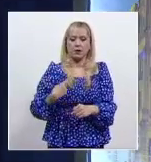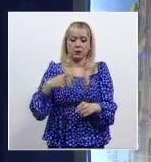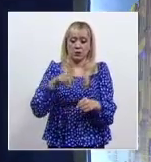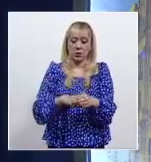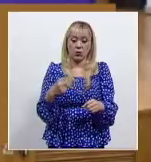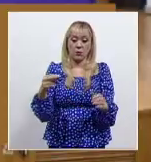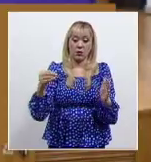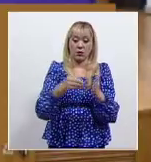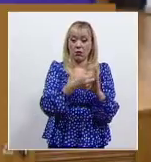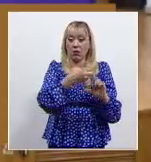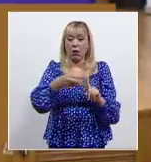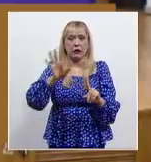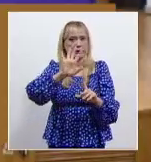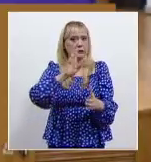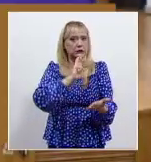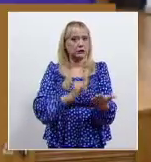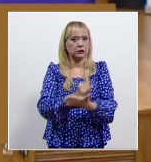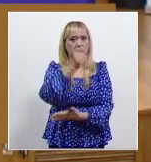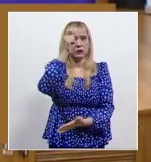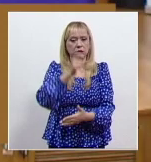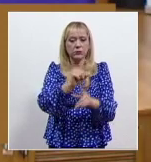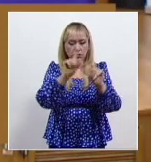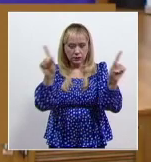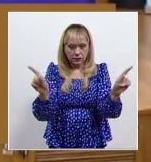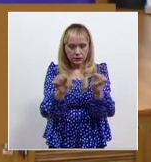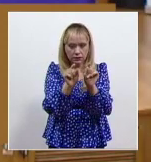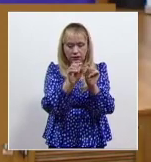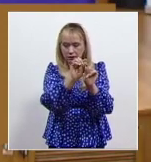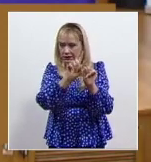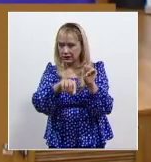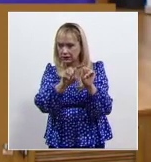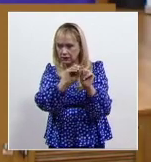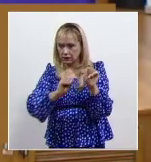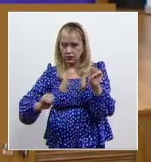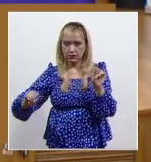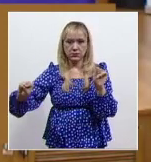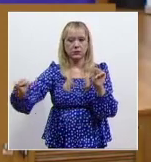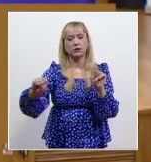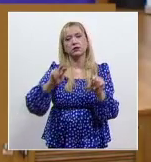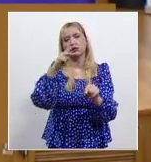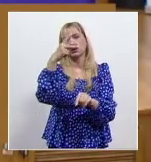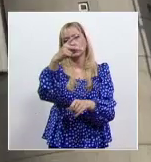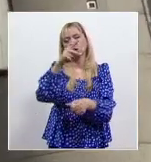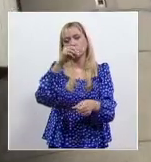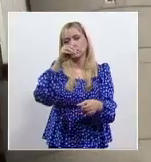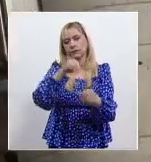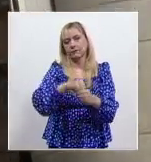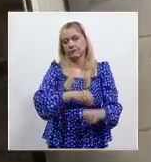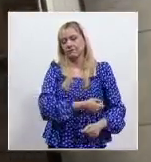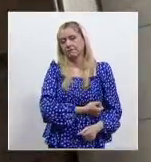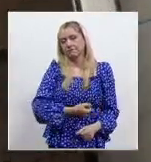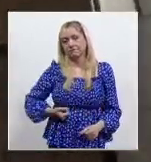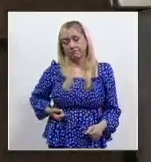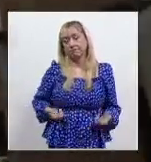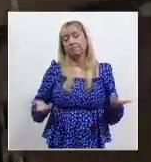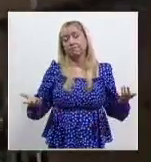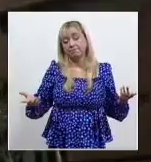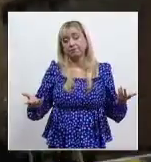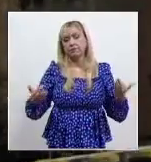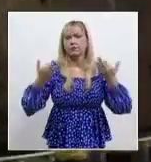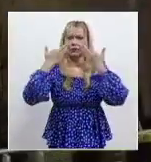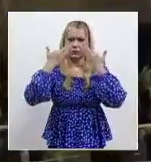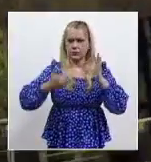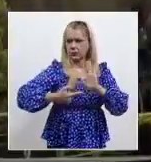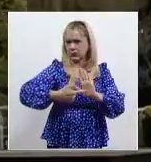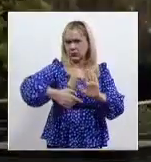sentencias. Los órganos que conforman el Poder Judicial de la Federación están comprometidos con la transparencia proactiva y a su vez